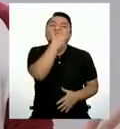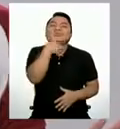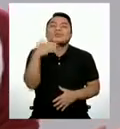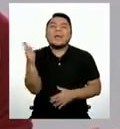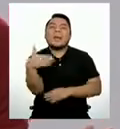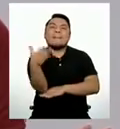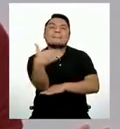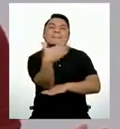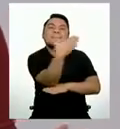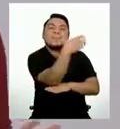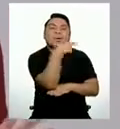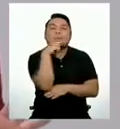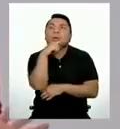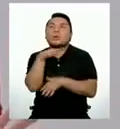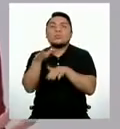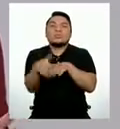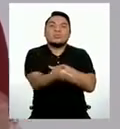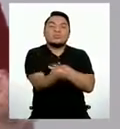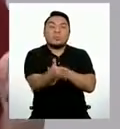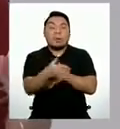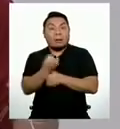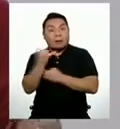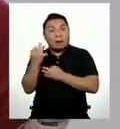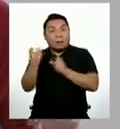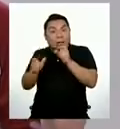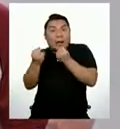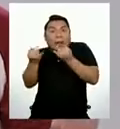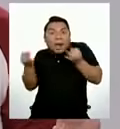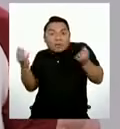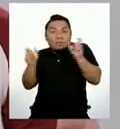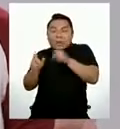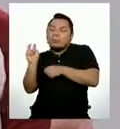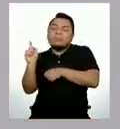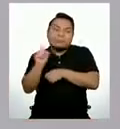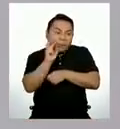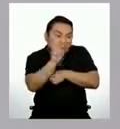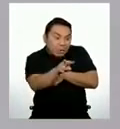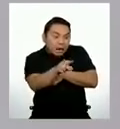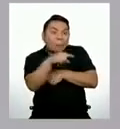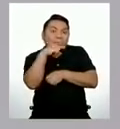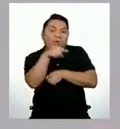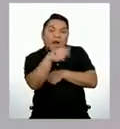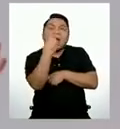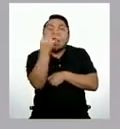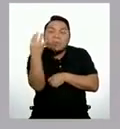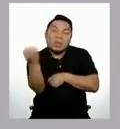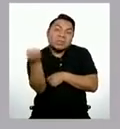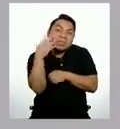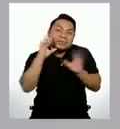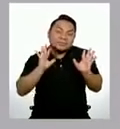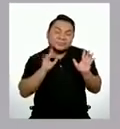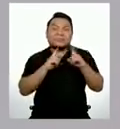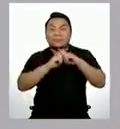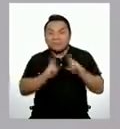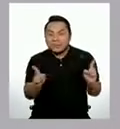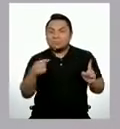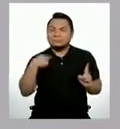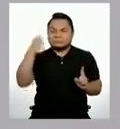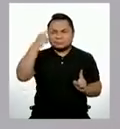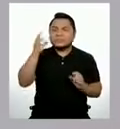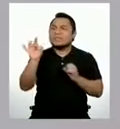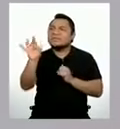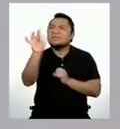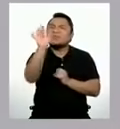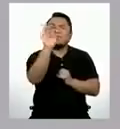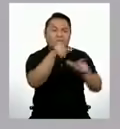que hasta ahora algunos visitantes dicen haber visto en la laguna. Me he dado cuenta que en los distintos lugares del